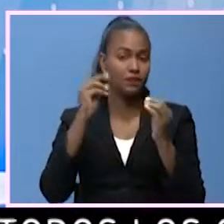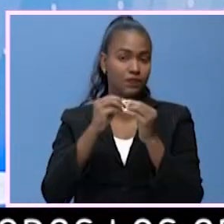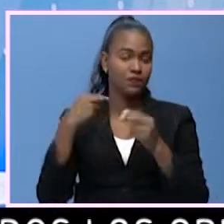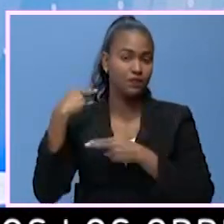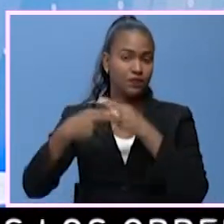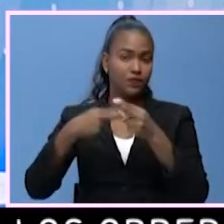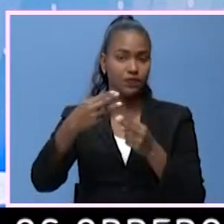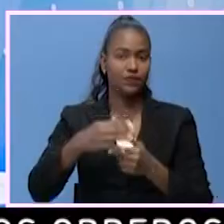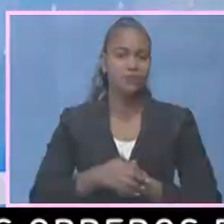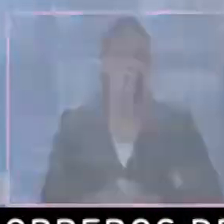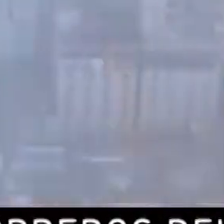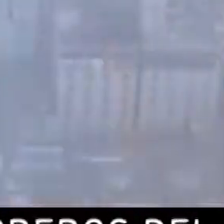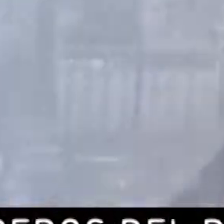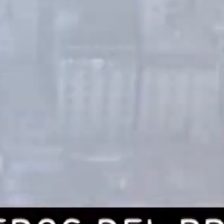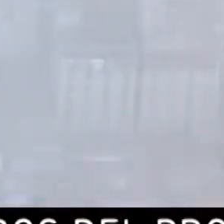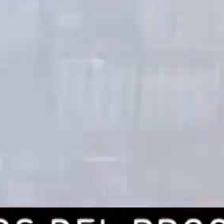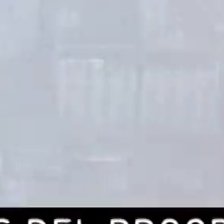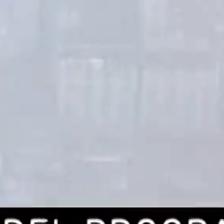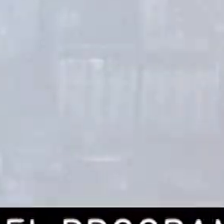siguiente historia.